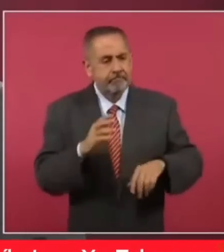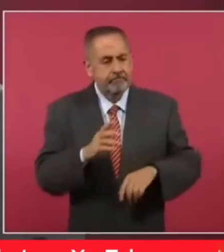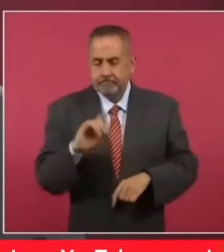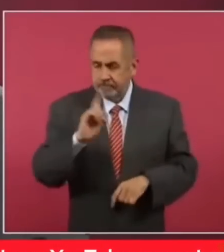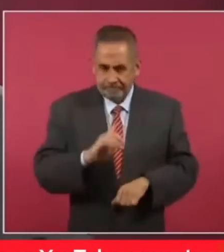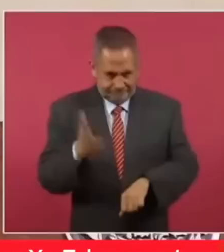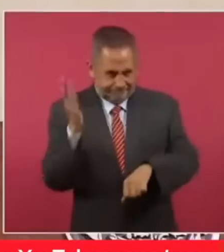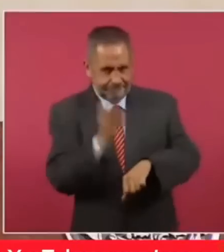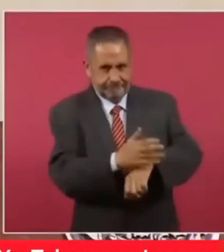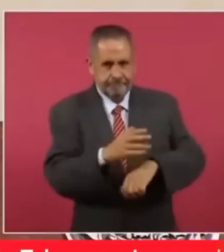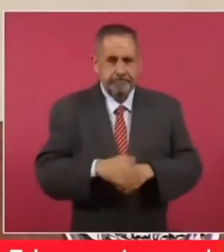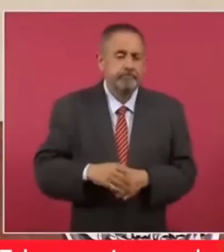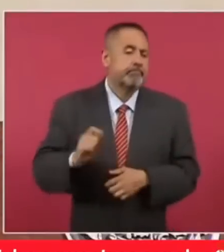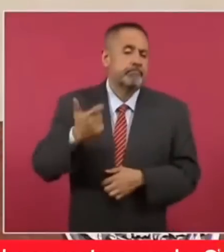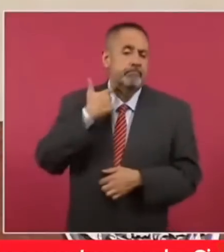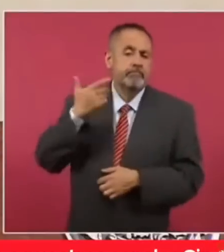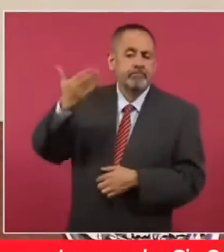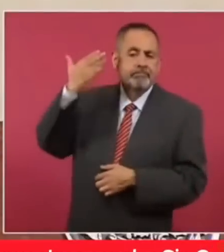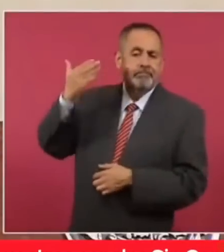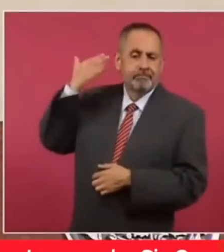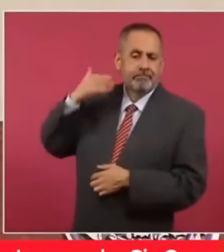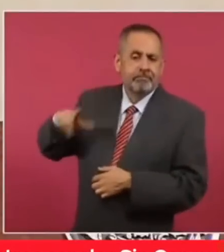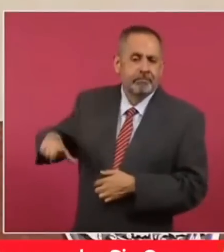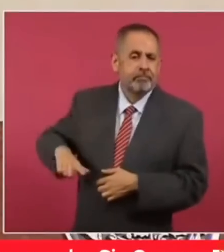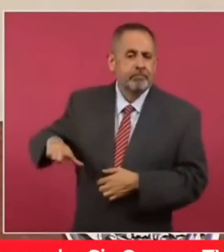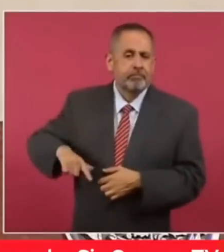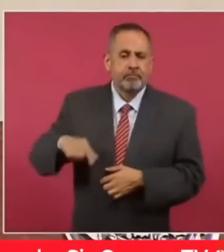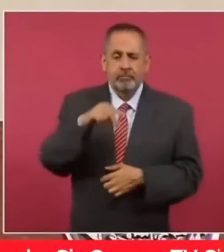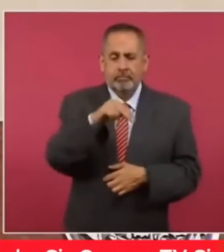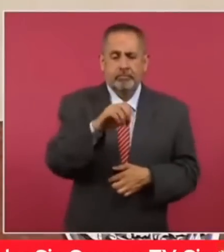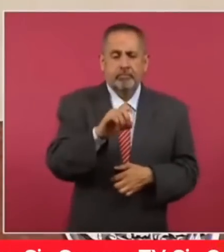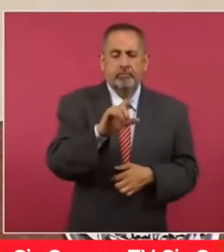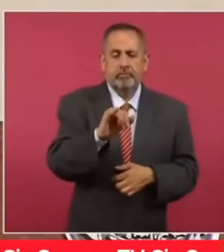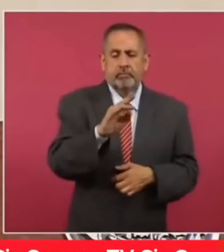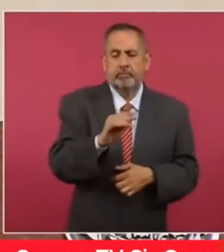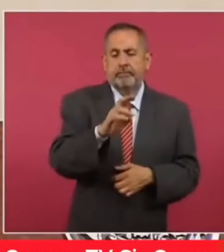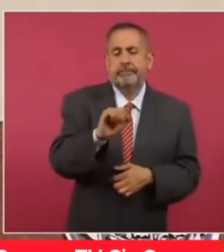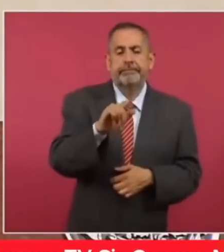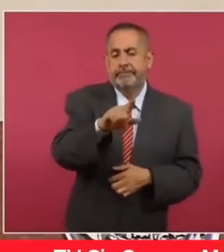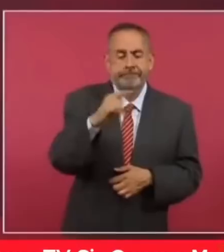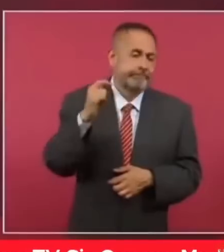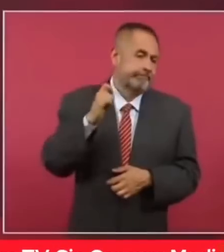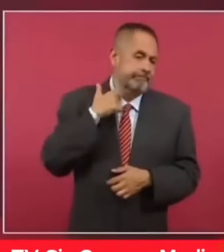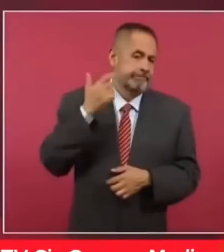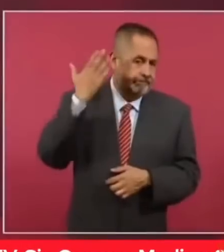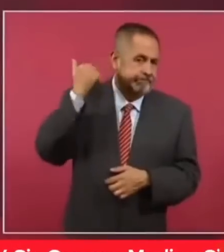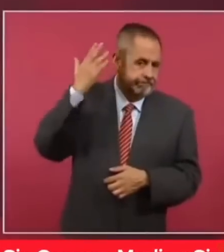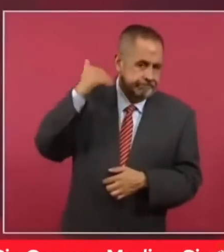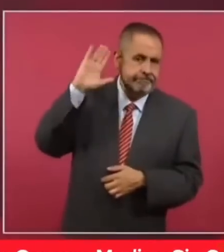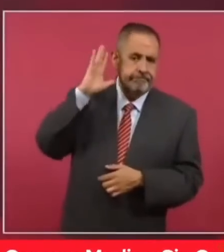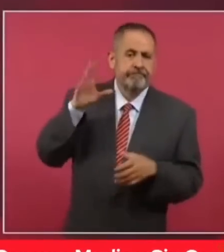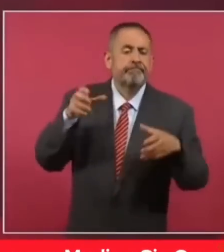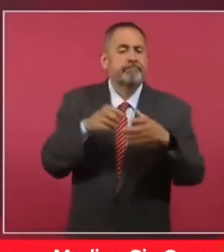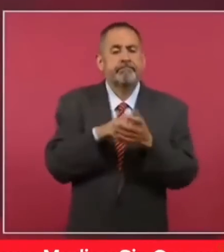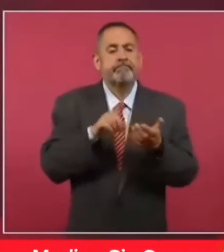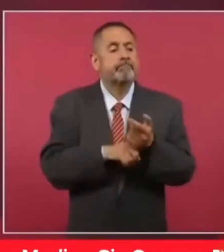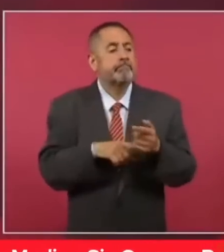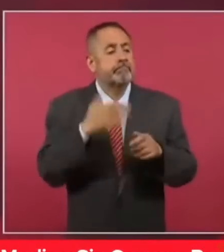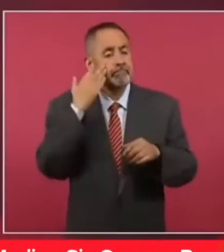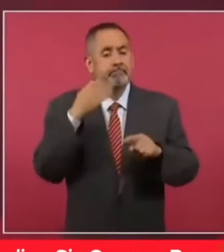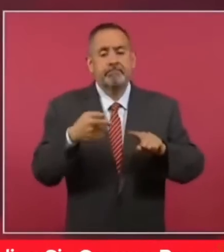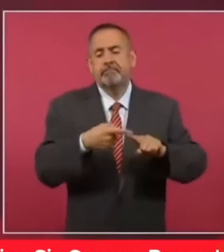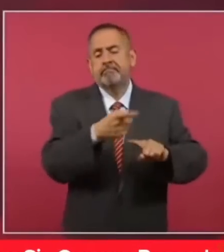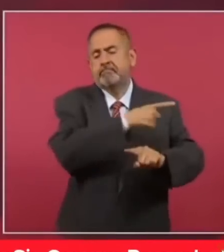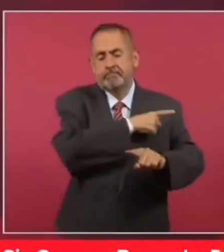a los gobiernos neoliberales o neoporfiristas que se padecieron en